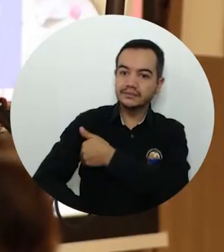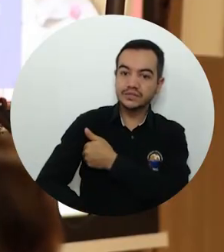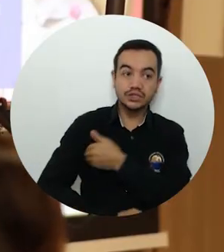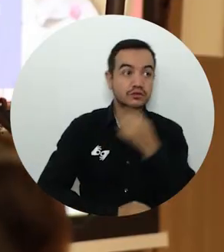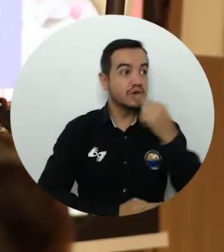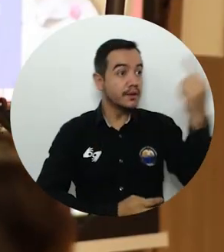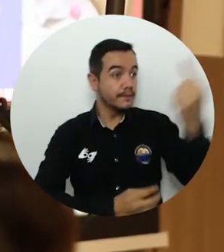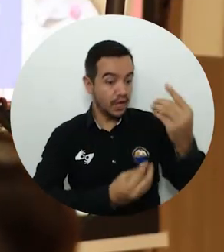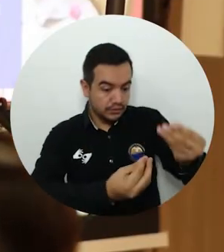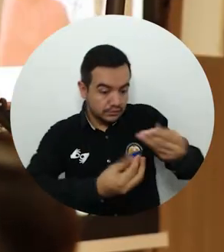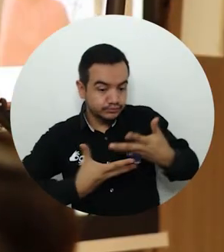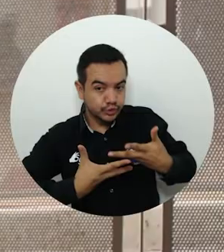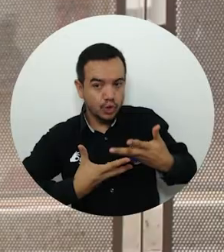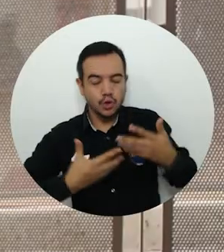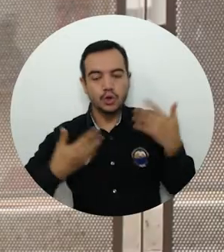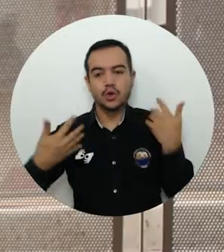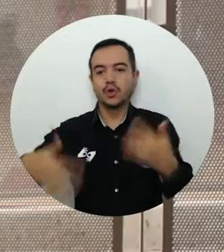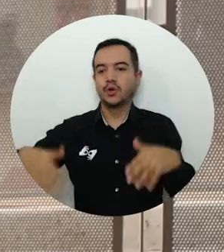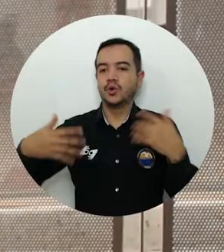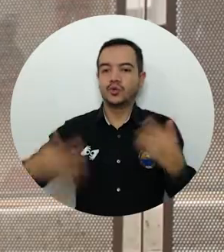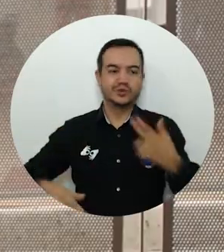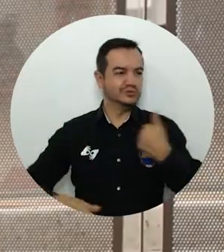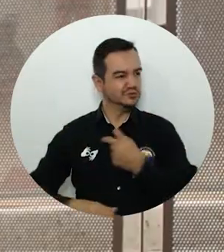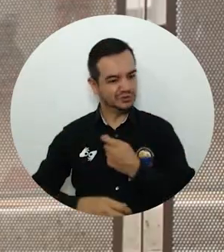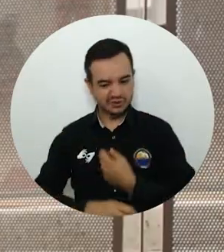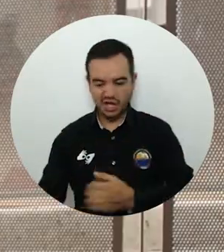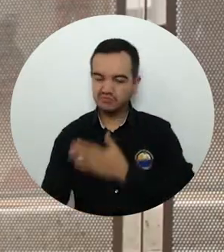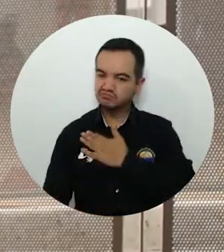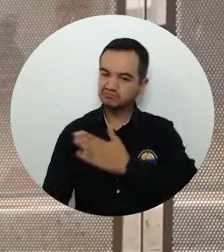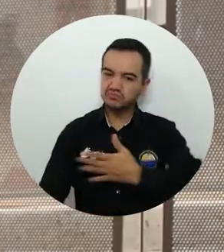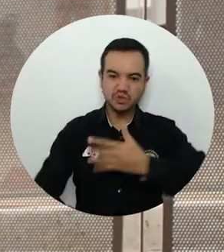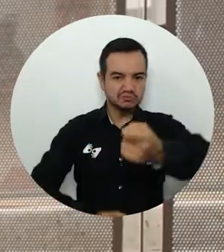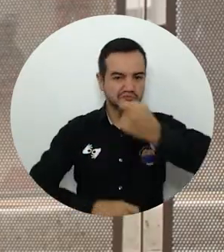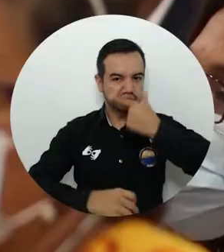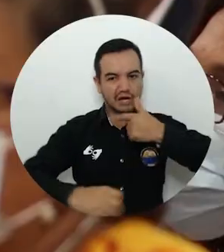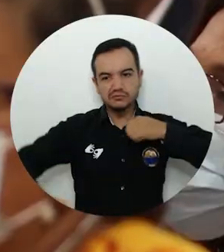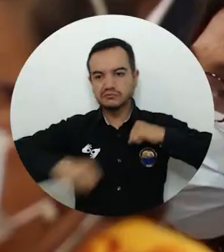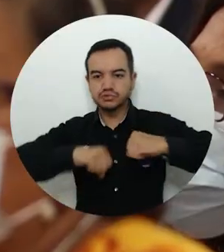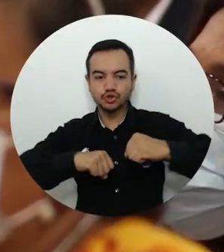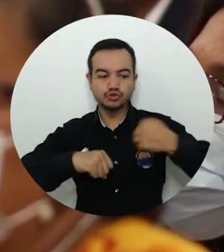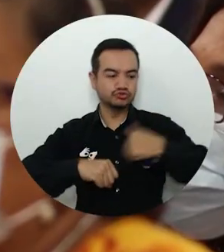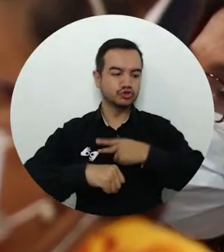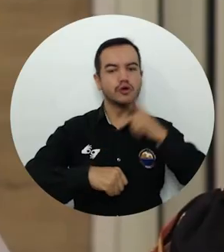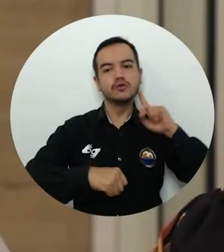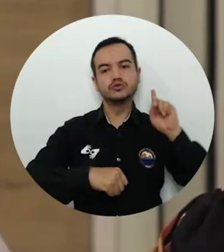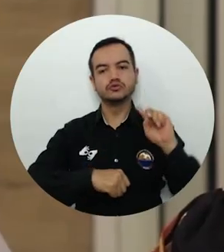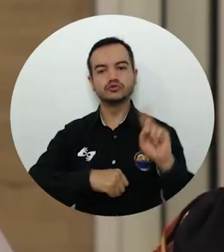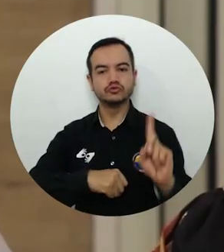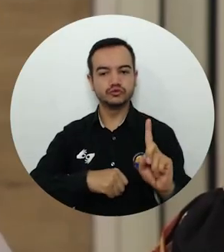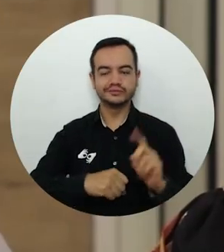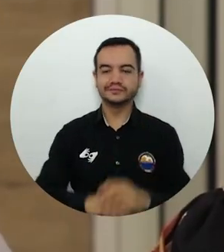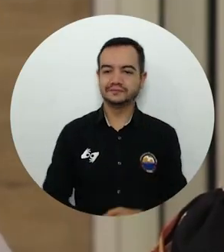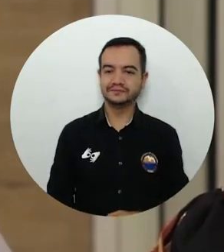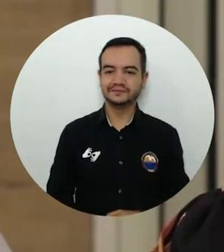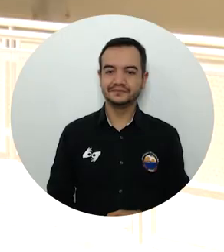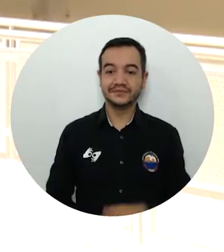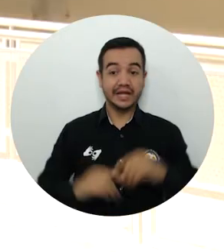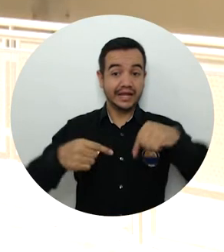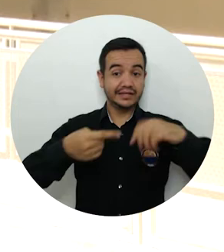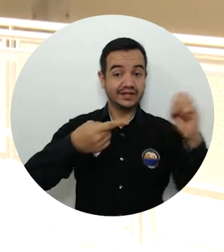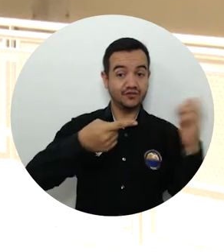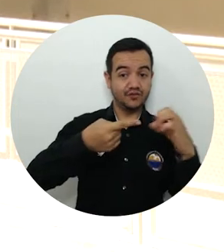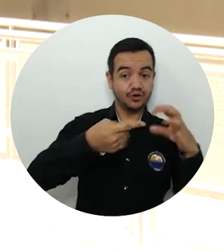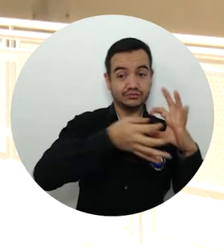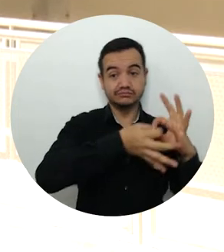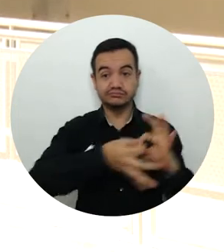institución nos genera un reto de seguir trabajando, de seguir reflexionando sobre lo que ya hace algún tiempo hemos venido haciendo. Este foro va